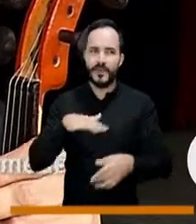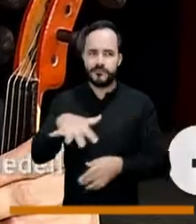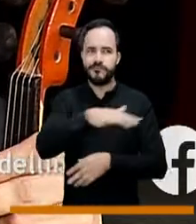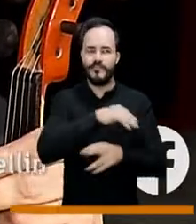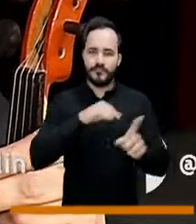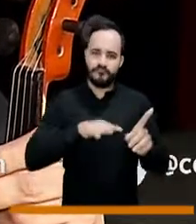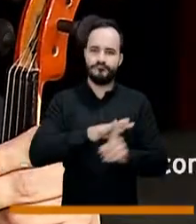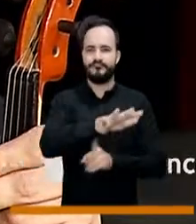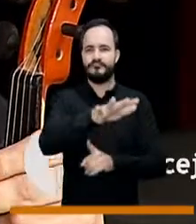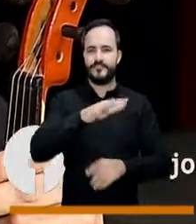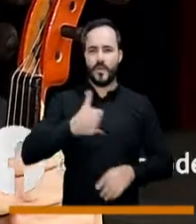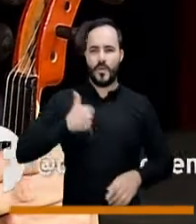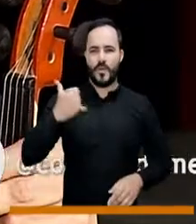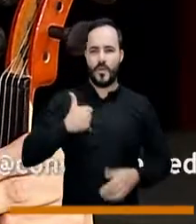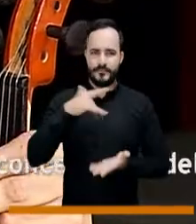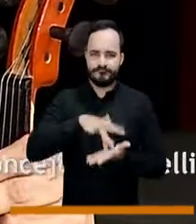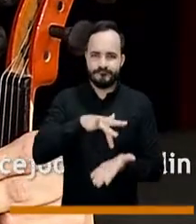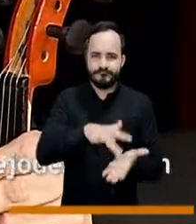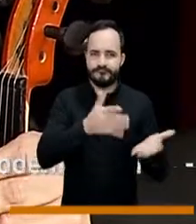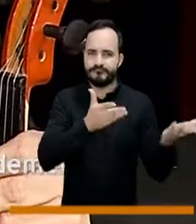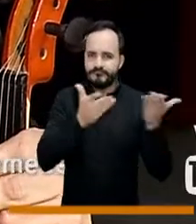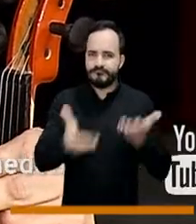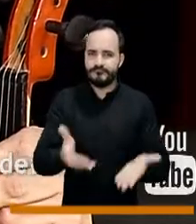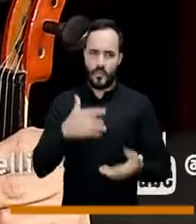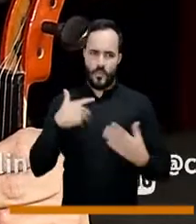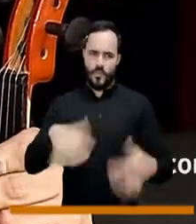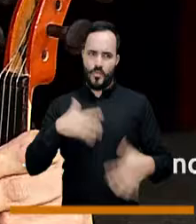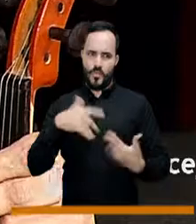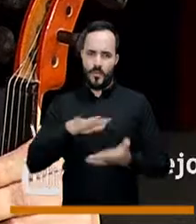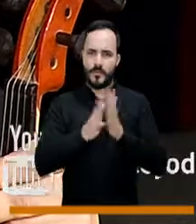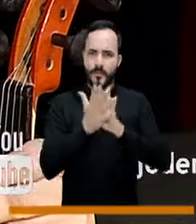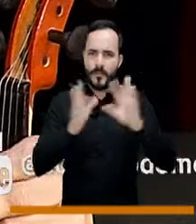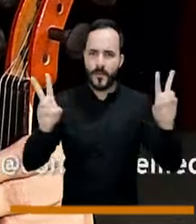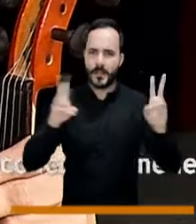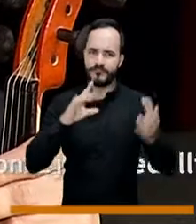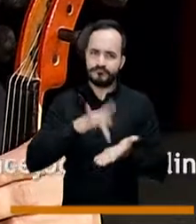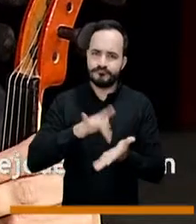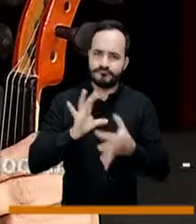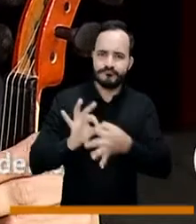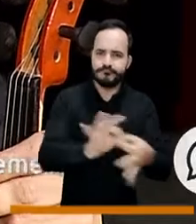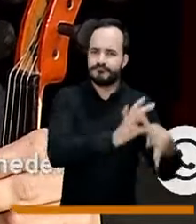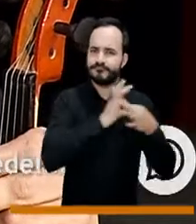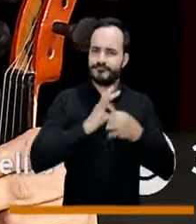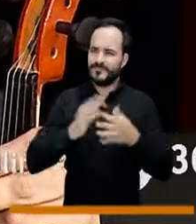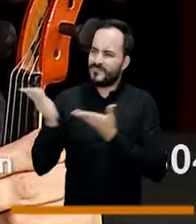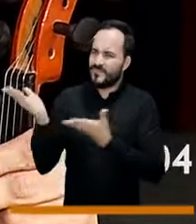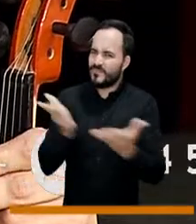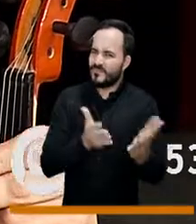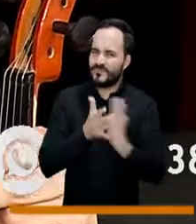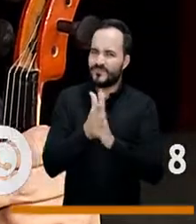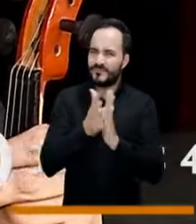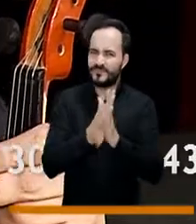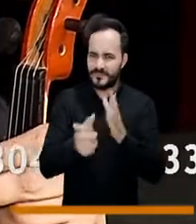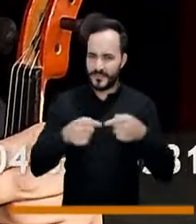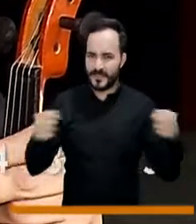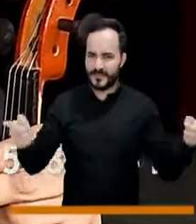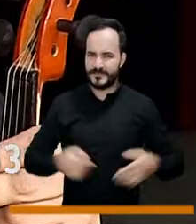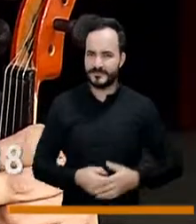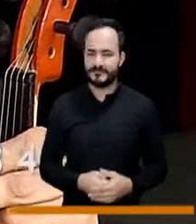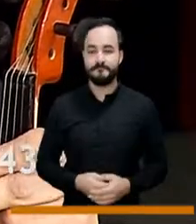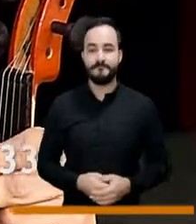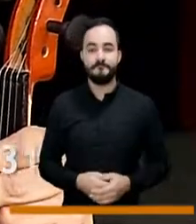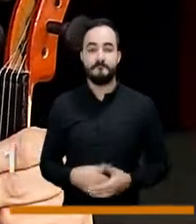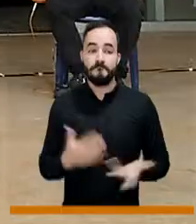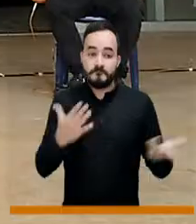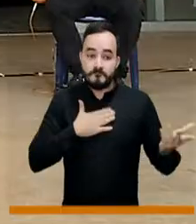eso una integración de generaciones, que es muy importante y es un proceso muy bello. Es un compartir, es un enriquecer